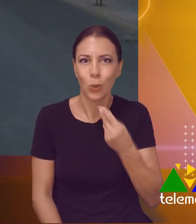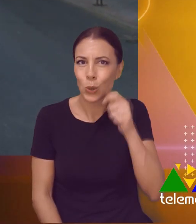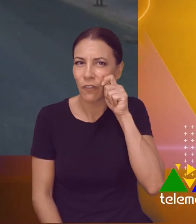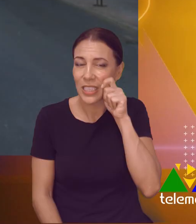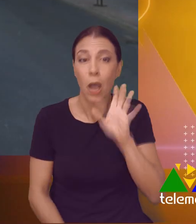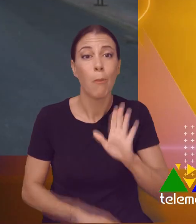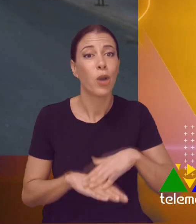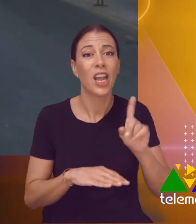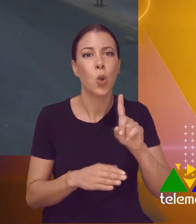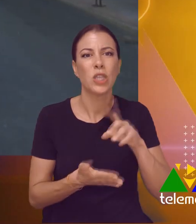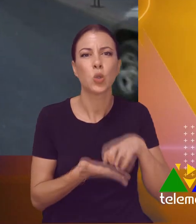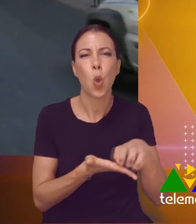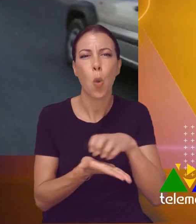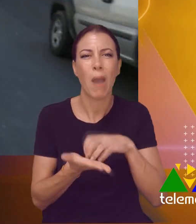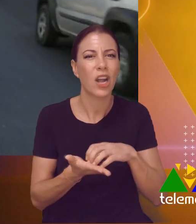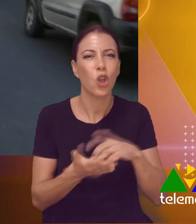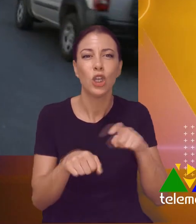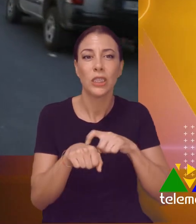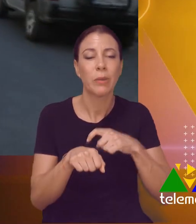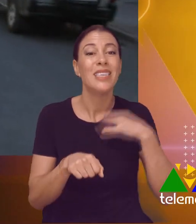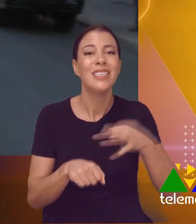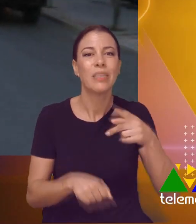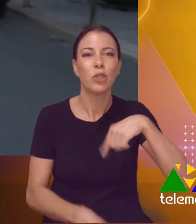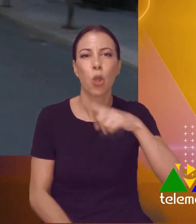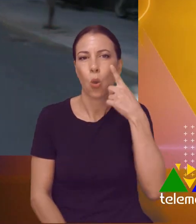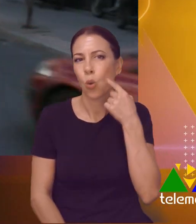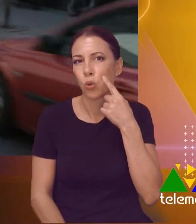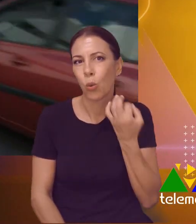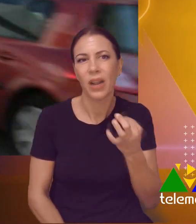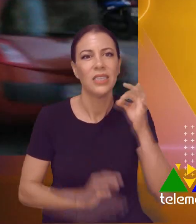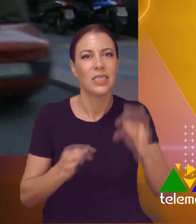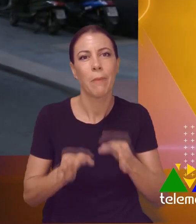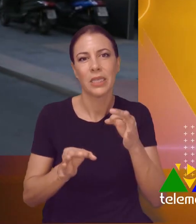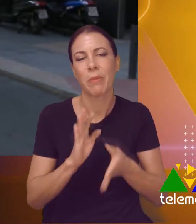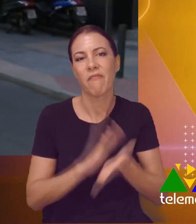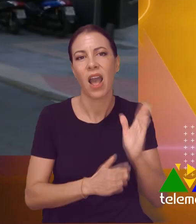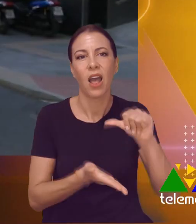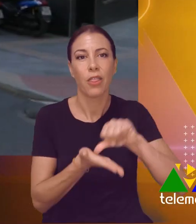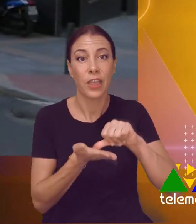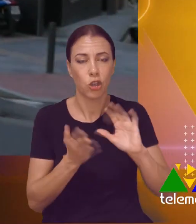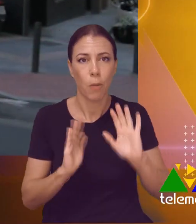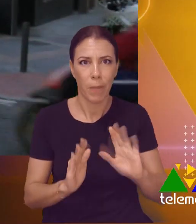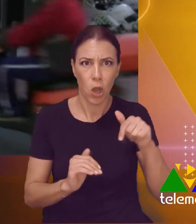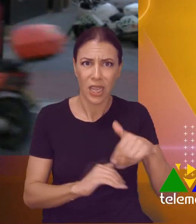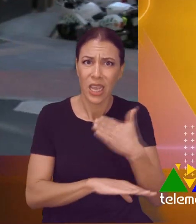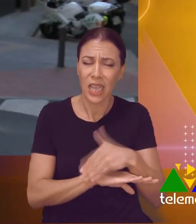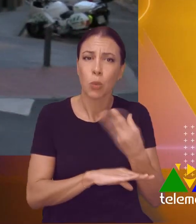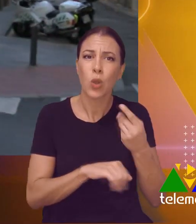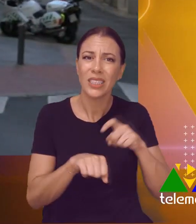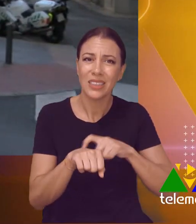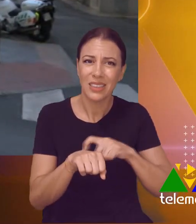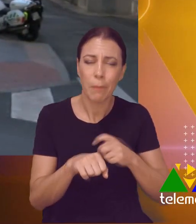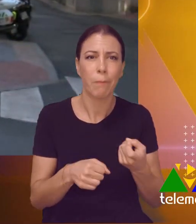estamos más acostumbrados, como decíamos, a estar por el centro, pero hemos recorrido calles también muy típicas, nos hemos sumergido en un